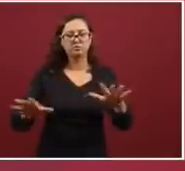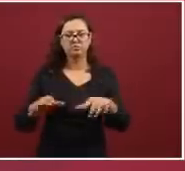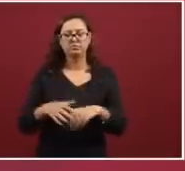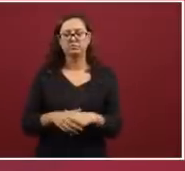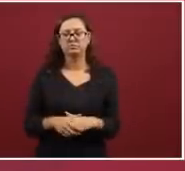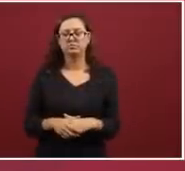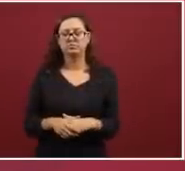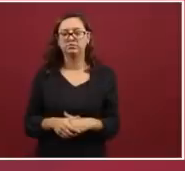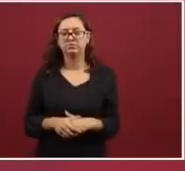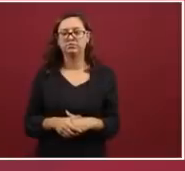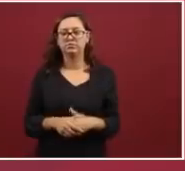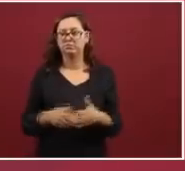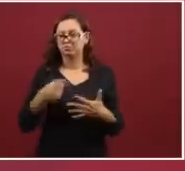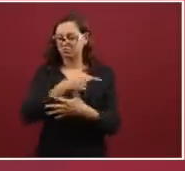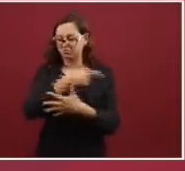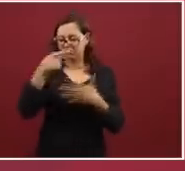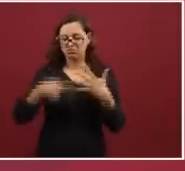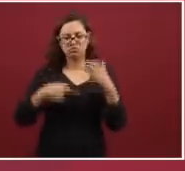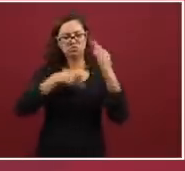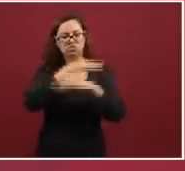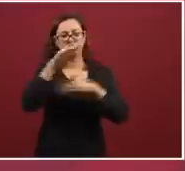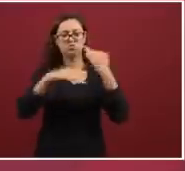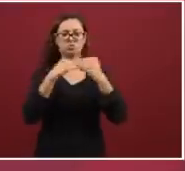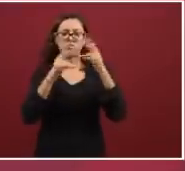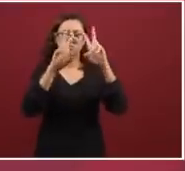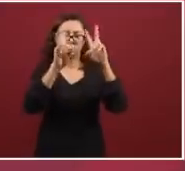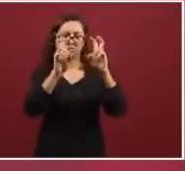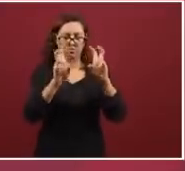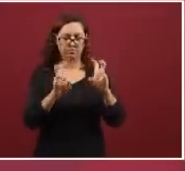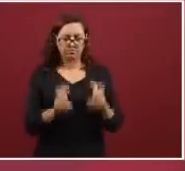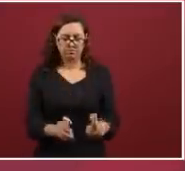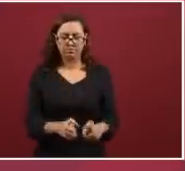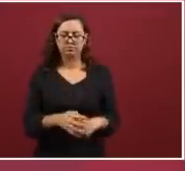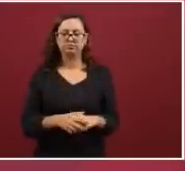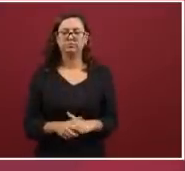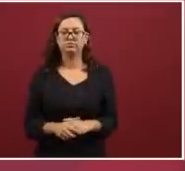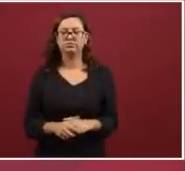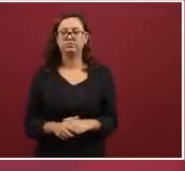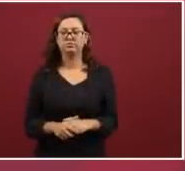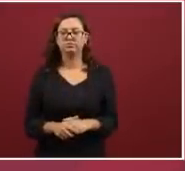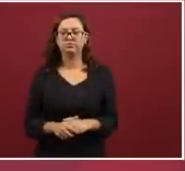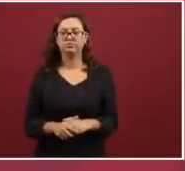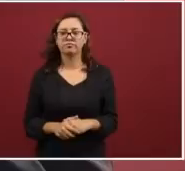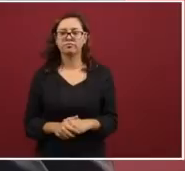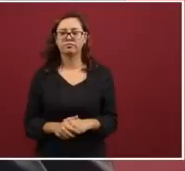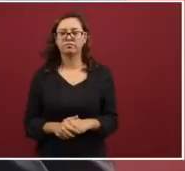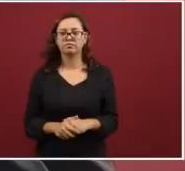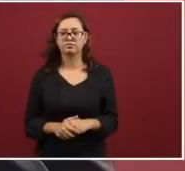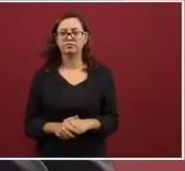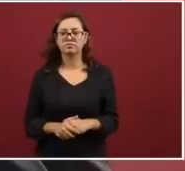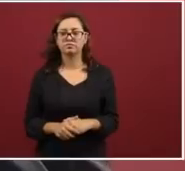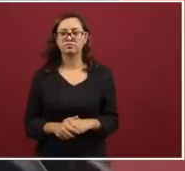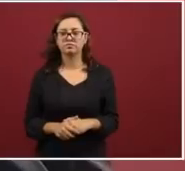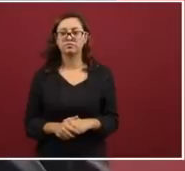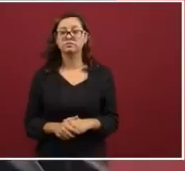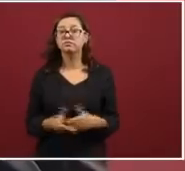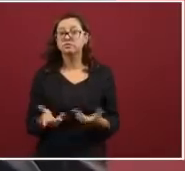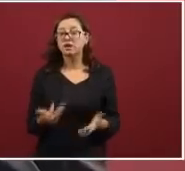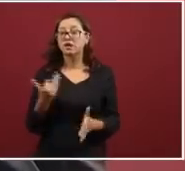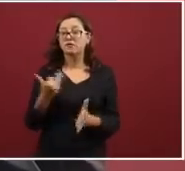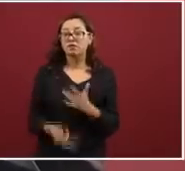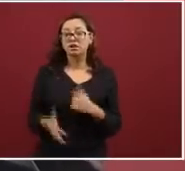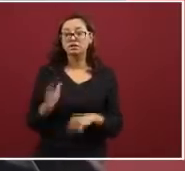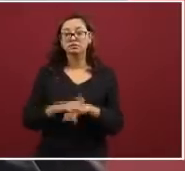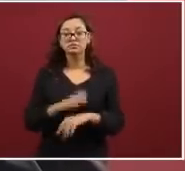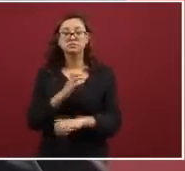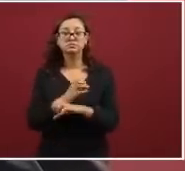Voy a apuntar todo lo que hemos hecho, y nos faltan todavía algunas cosas,